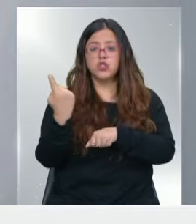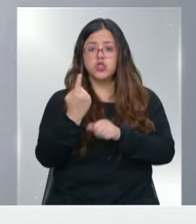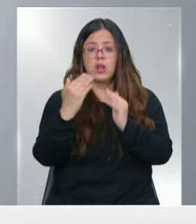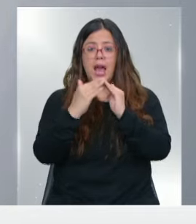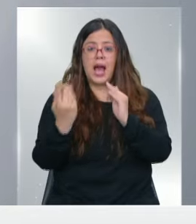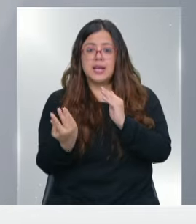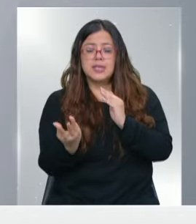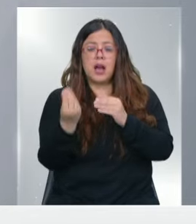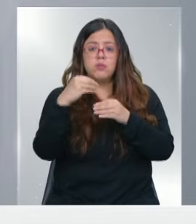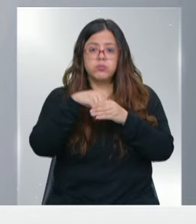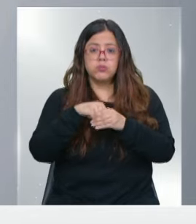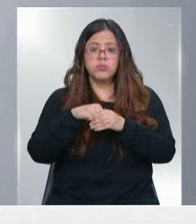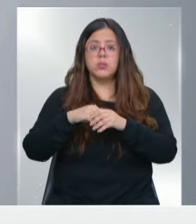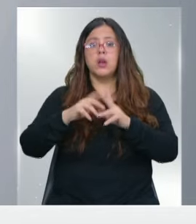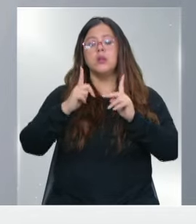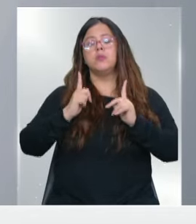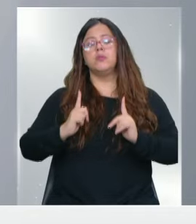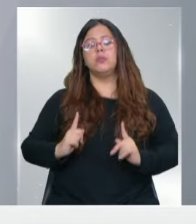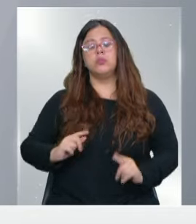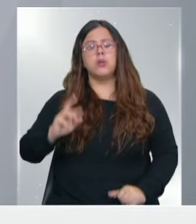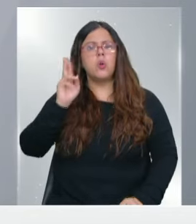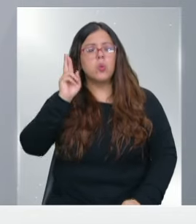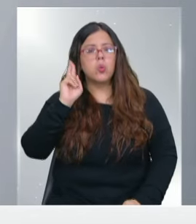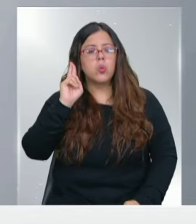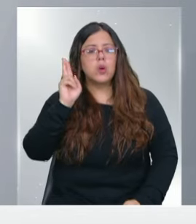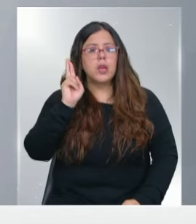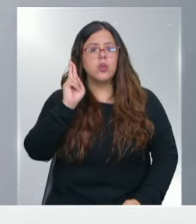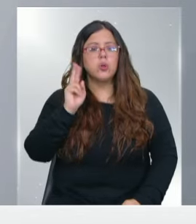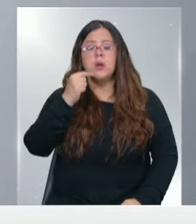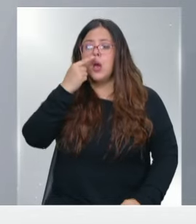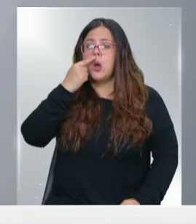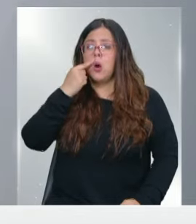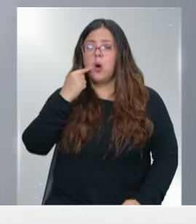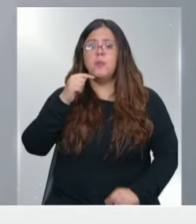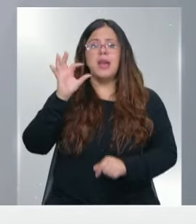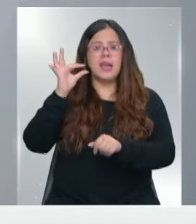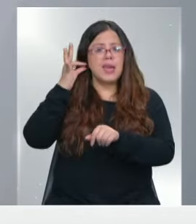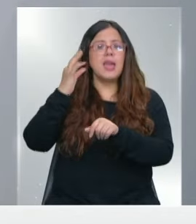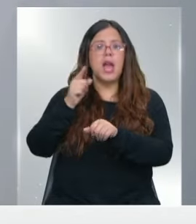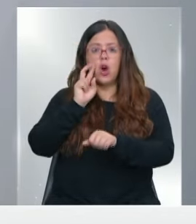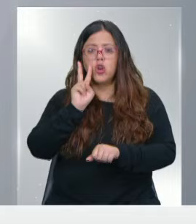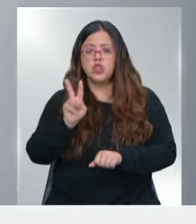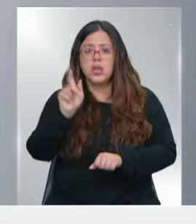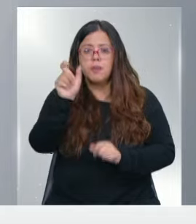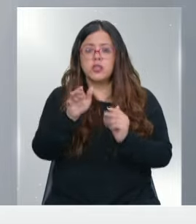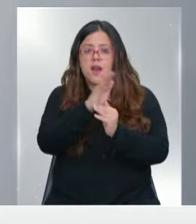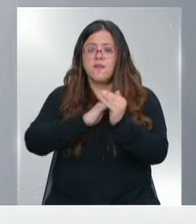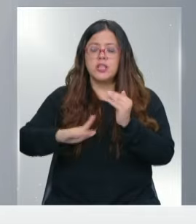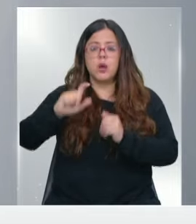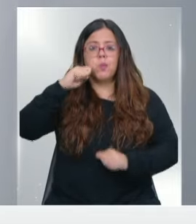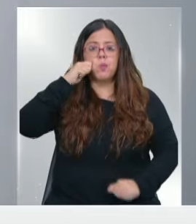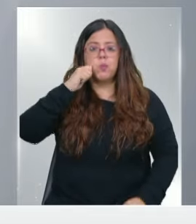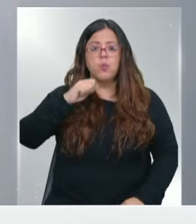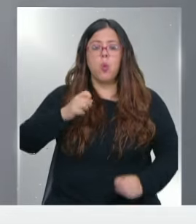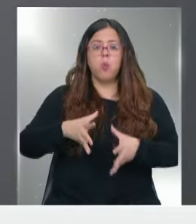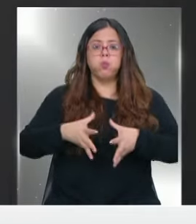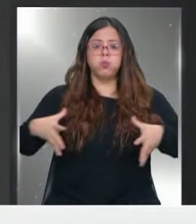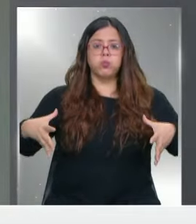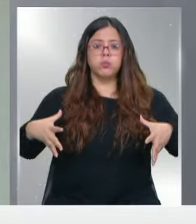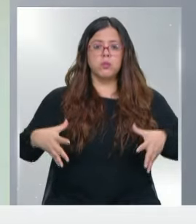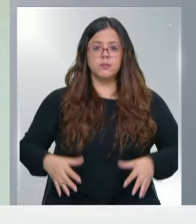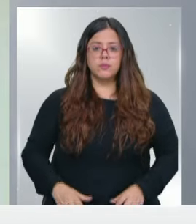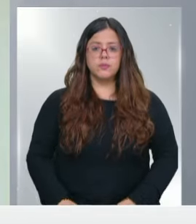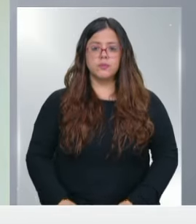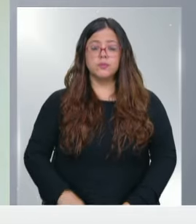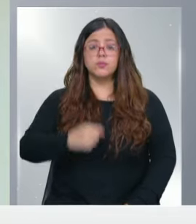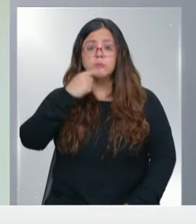casa. Mientras descansaba, escuchó ruidos. Era un hombre que ella conocía, un vecino apodado El Guatón.